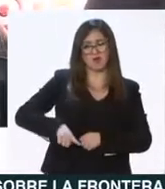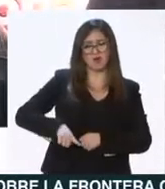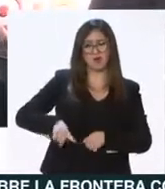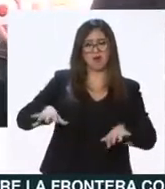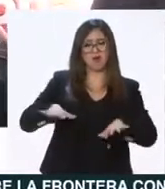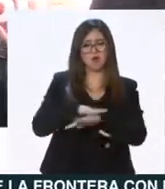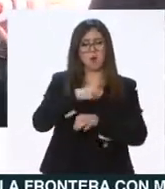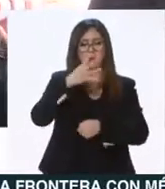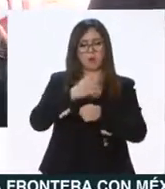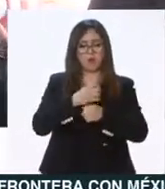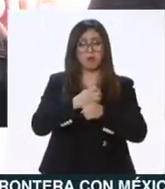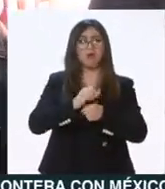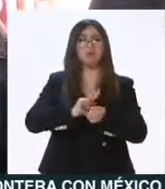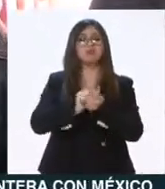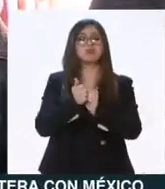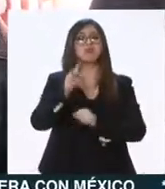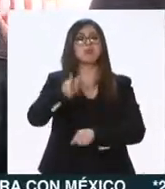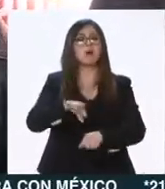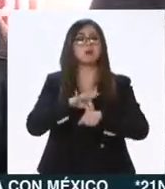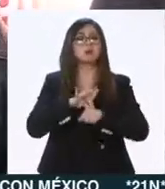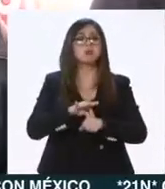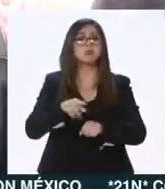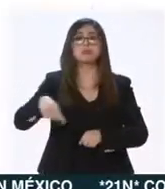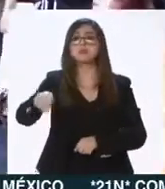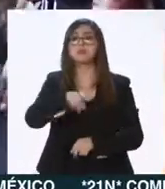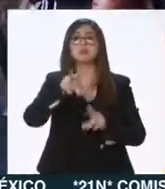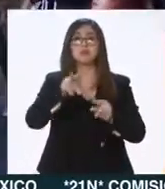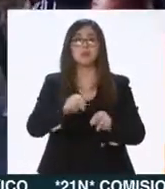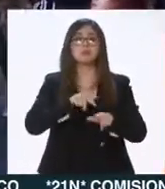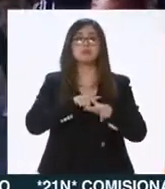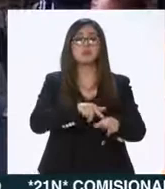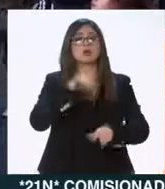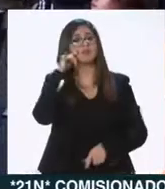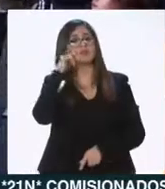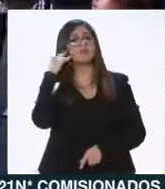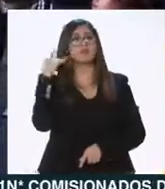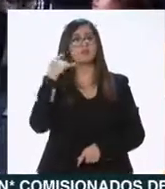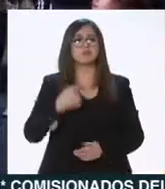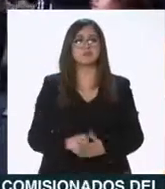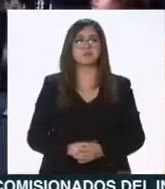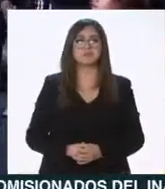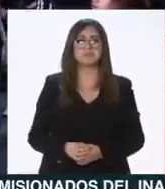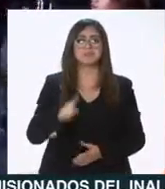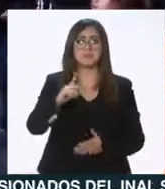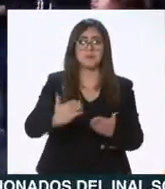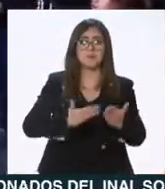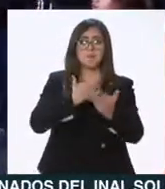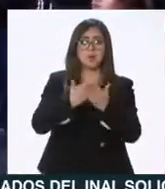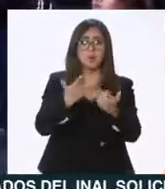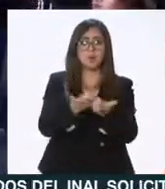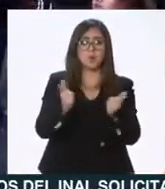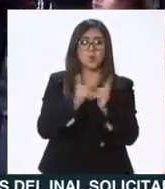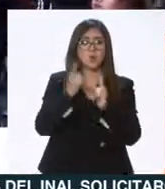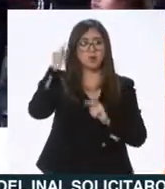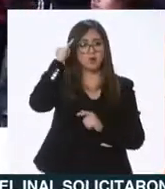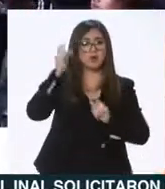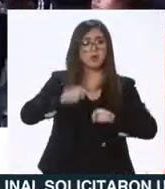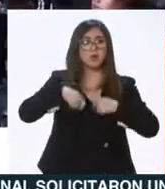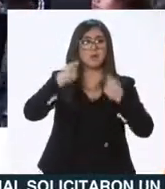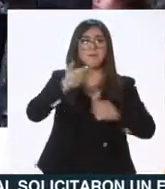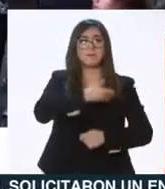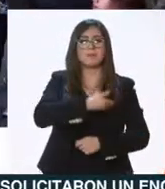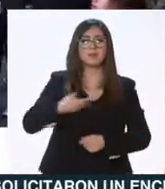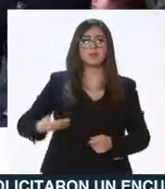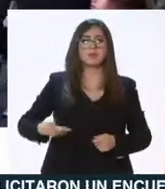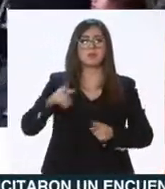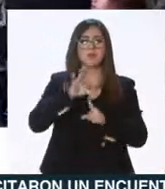no, pues vamos a seguir siendo invisibles. El documento presentado por el Parlamento Indígena fue recibido por el presidente de la Comisión de